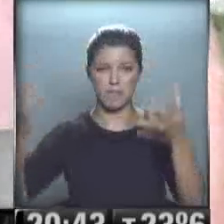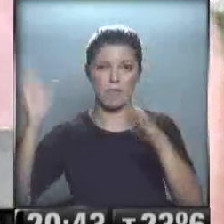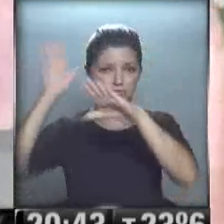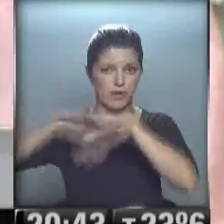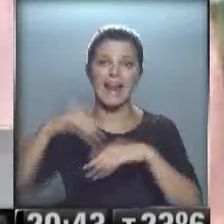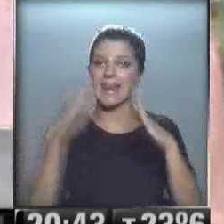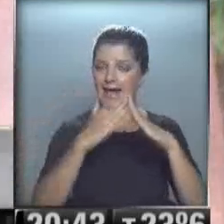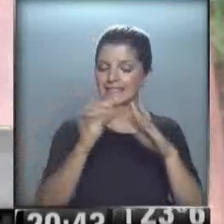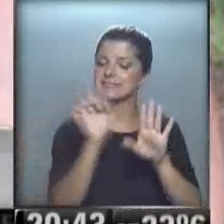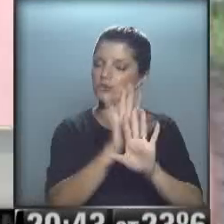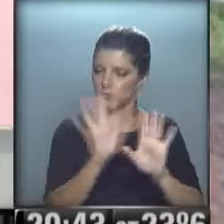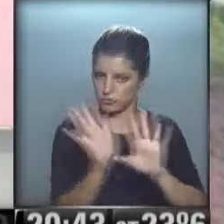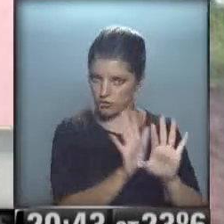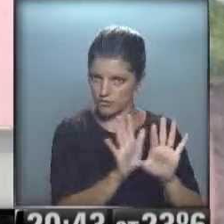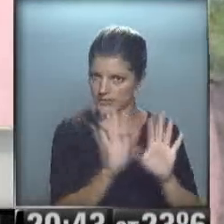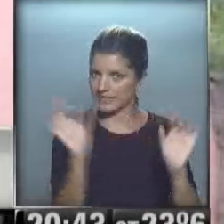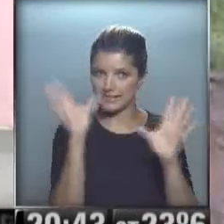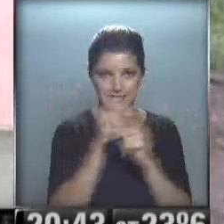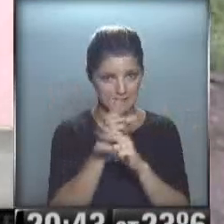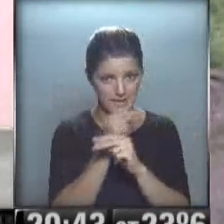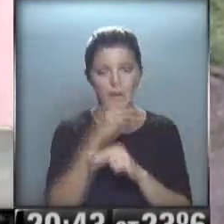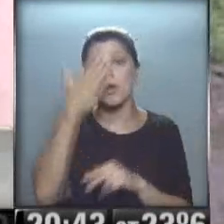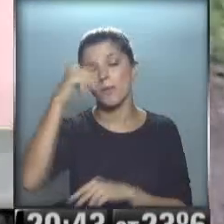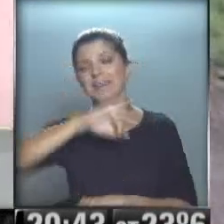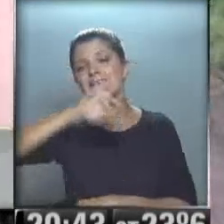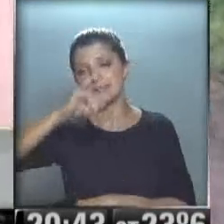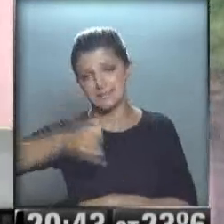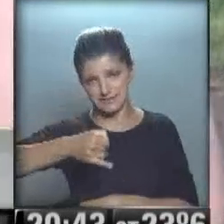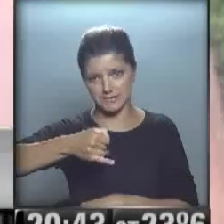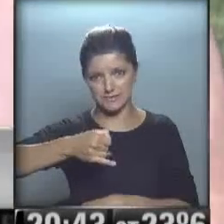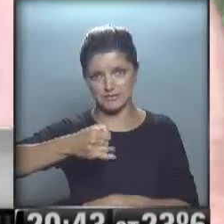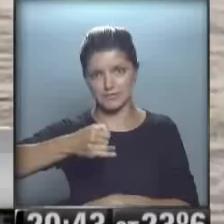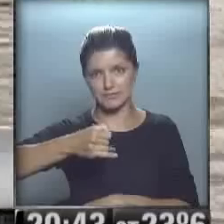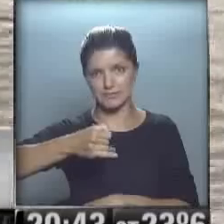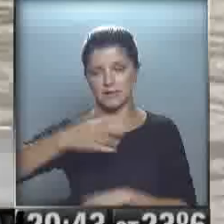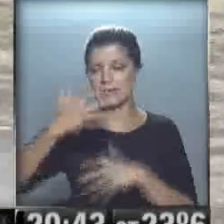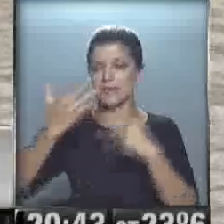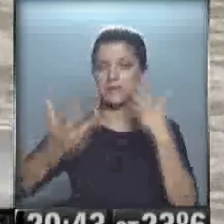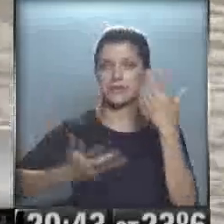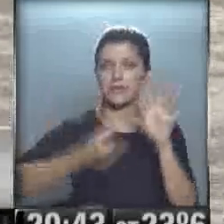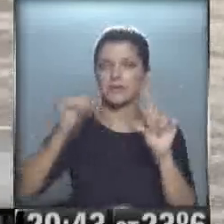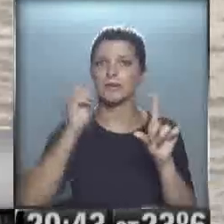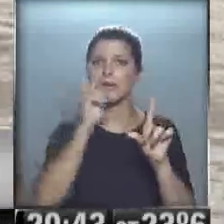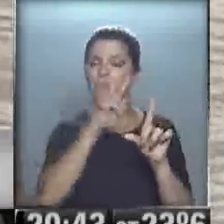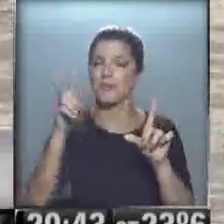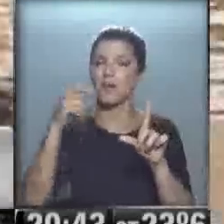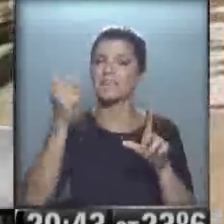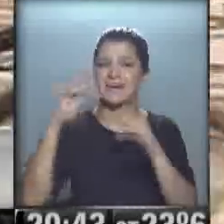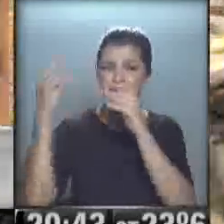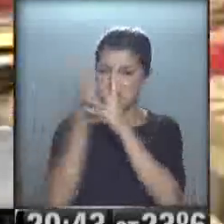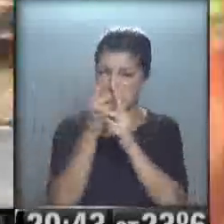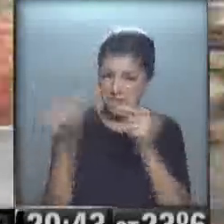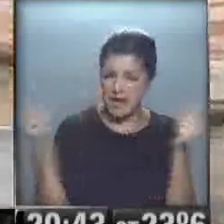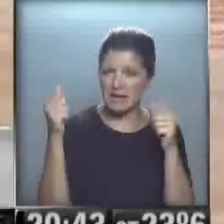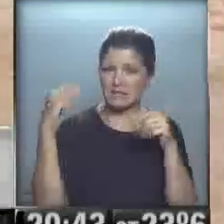no, en sí, la casa no, no le tocó nada. Después sí, le pasó a la, a, ¿cómo es? Ahí se vino el aluvión de barro y